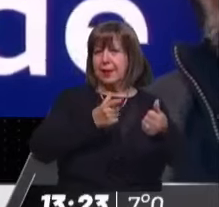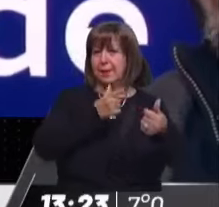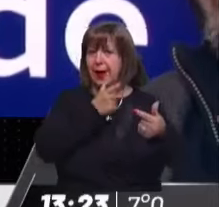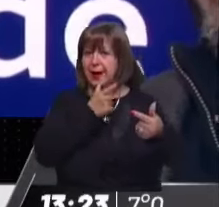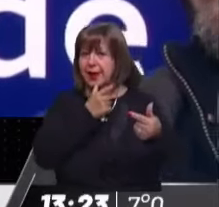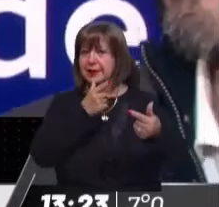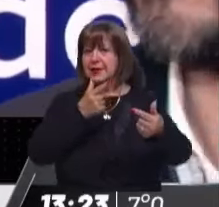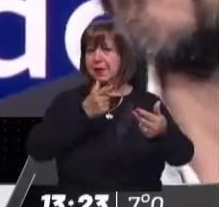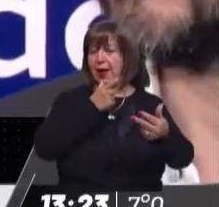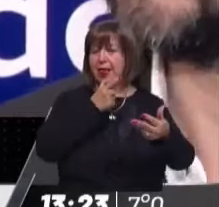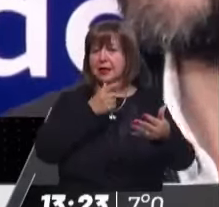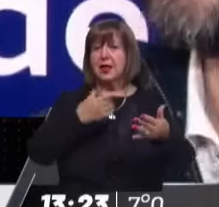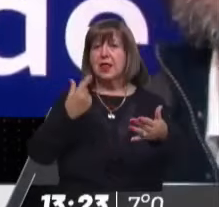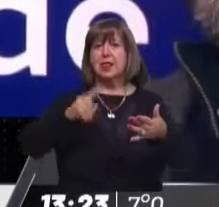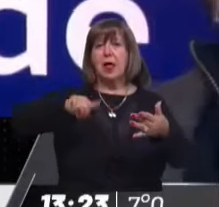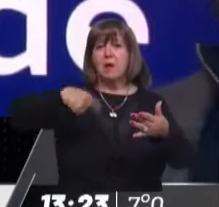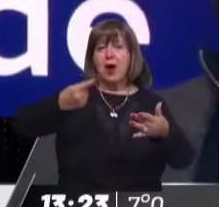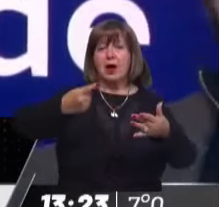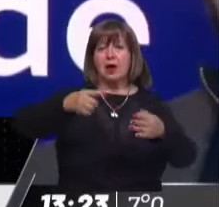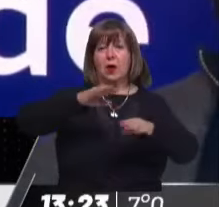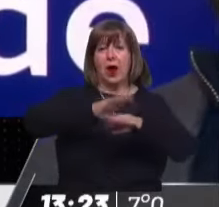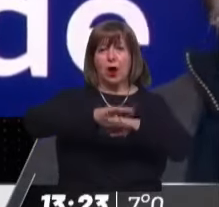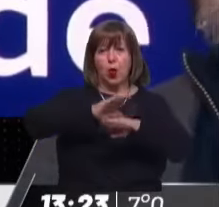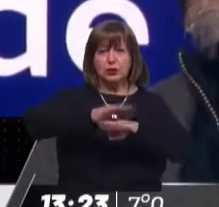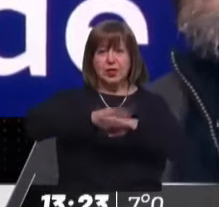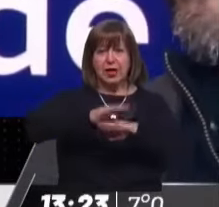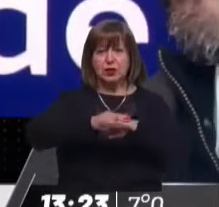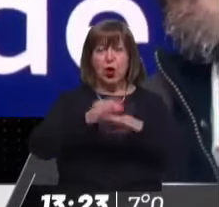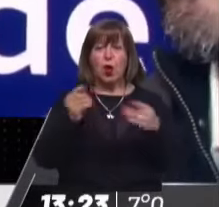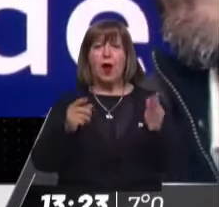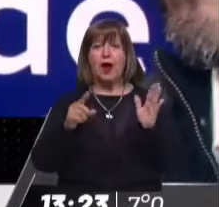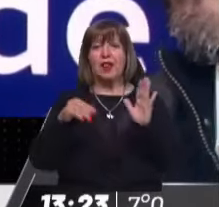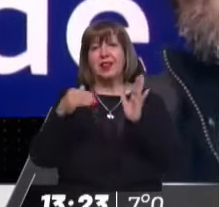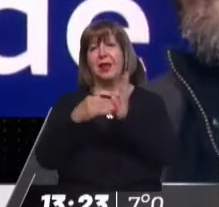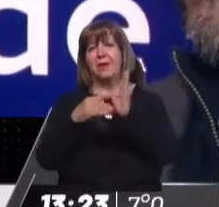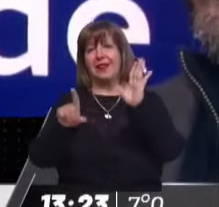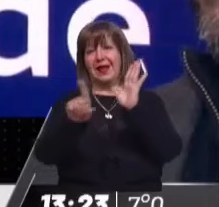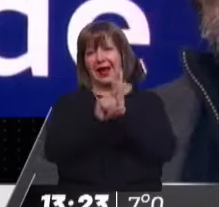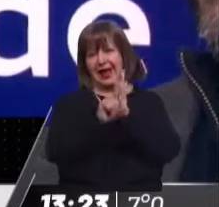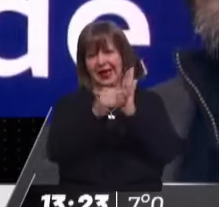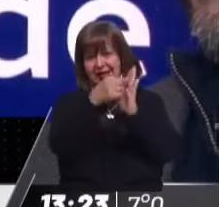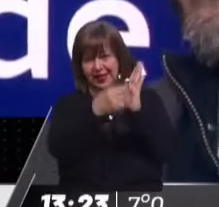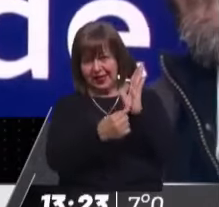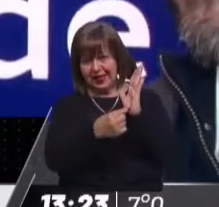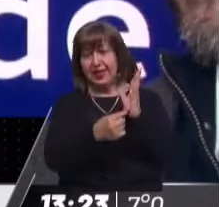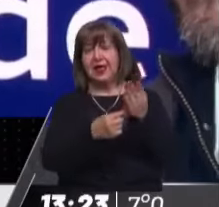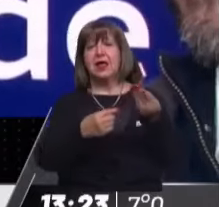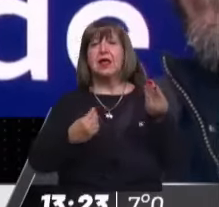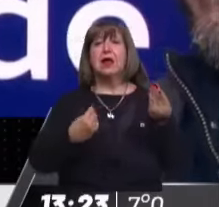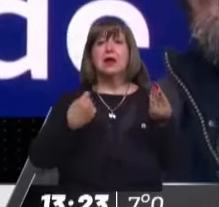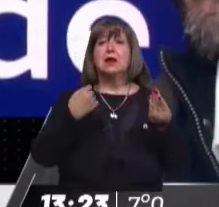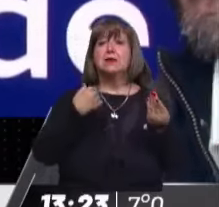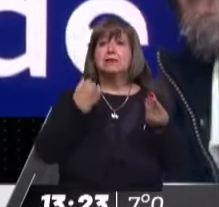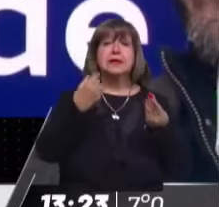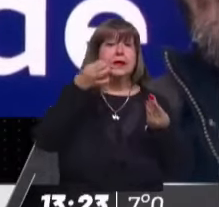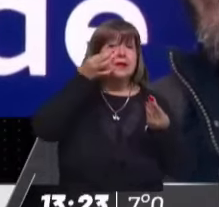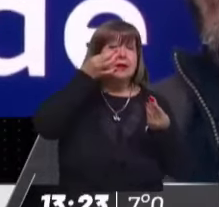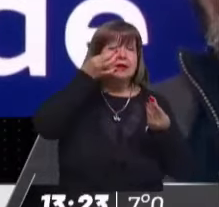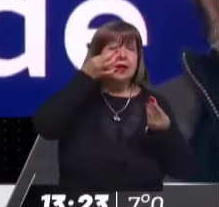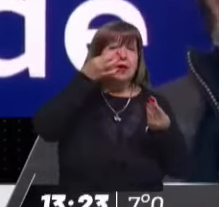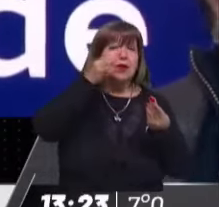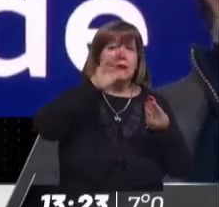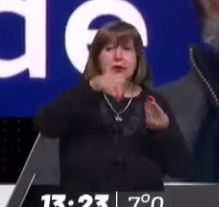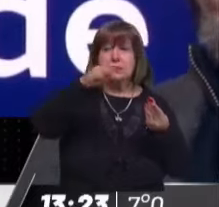una acusación firme. Para eso recurre a todos los testigos que puedan tener que ver,